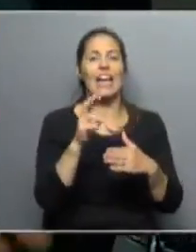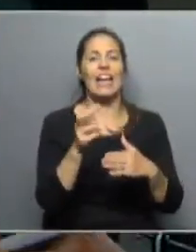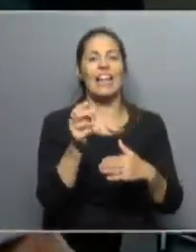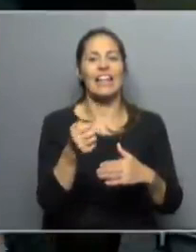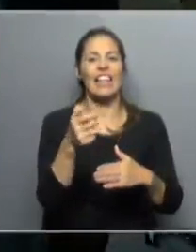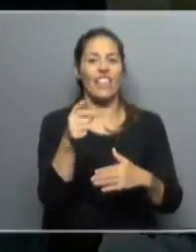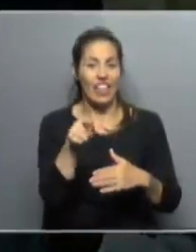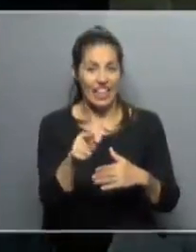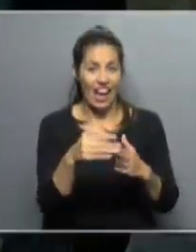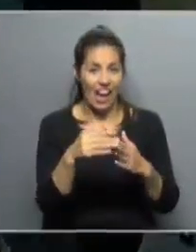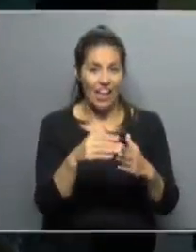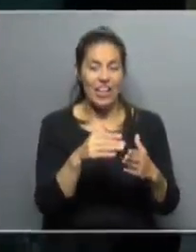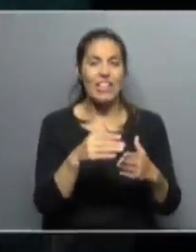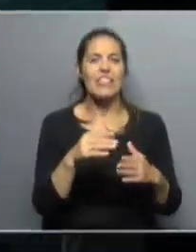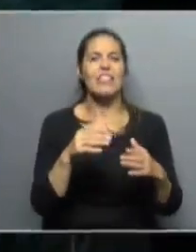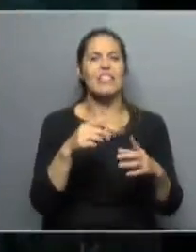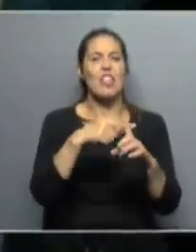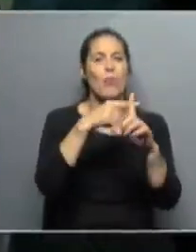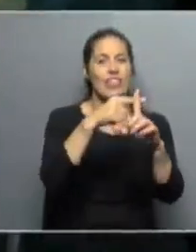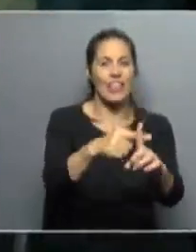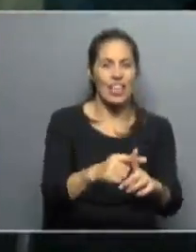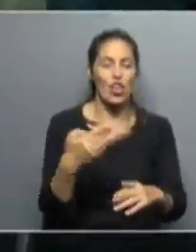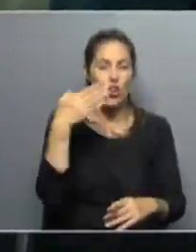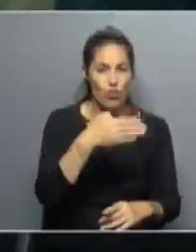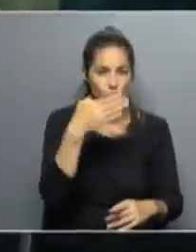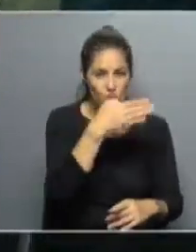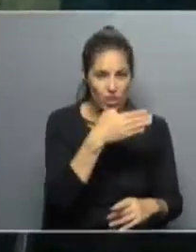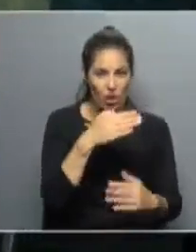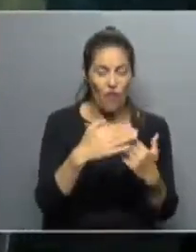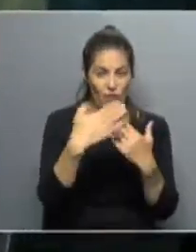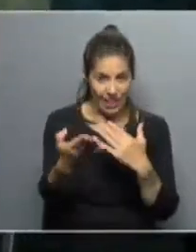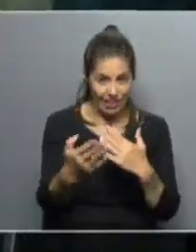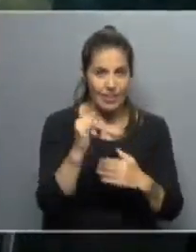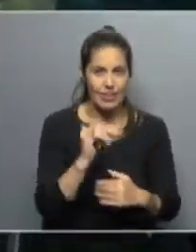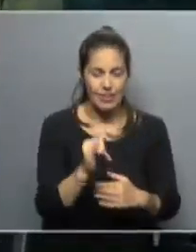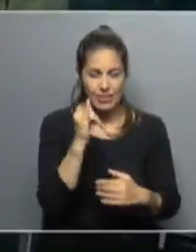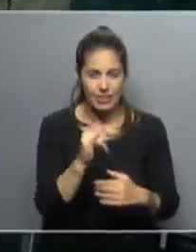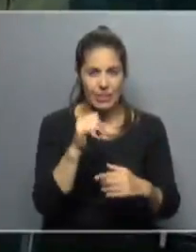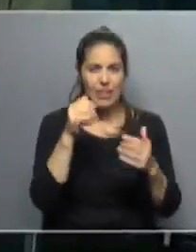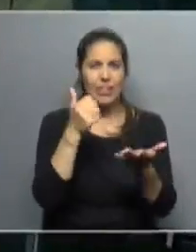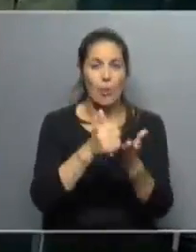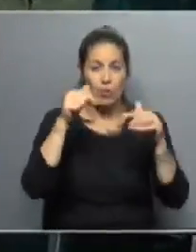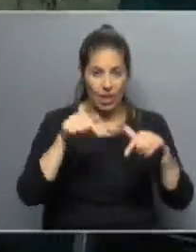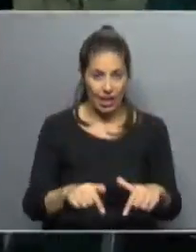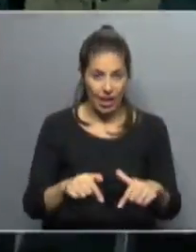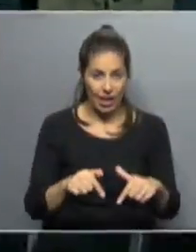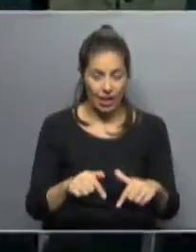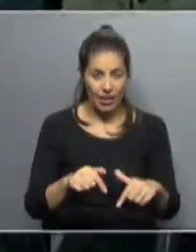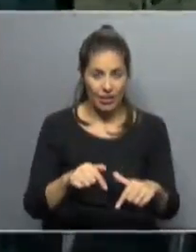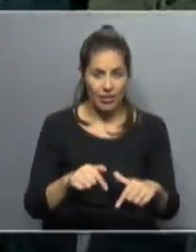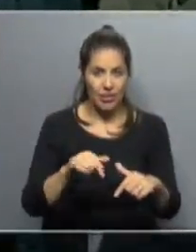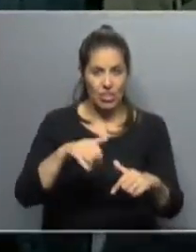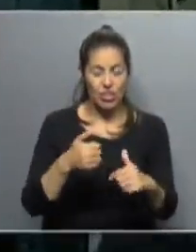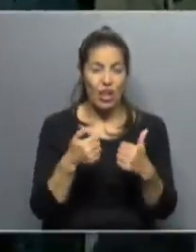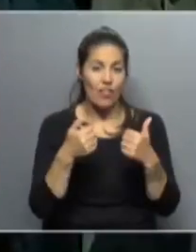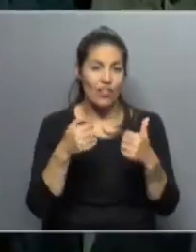buceo. Va a estar hasta... Ahí está, frente al cementerio. Estamos acá nomás y bueno, ya se